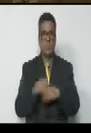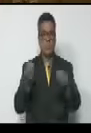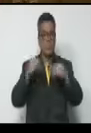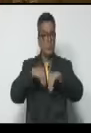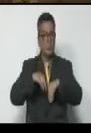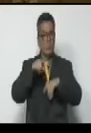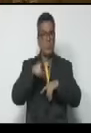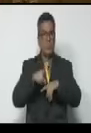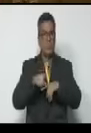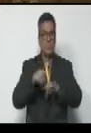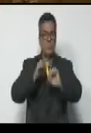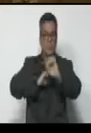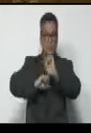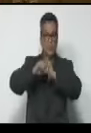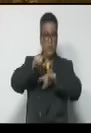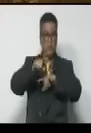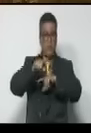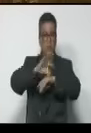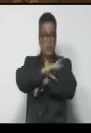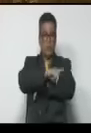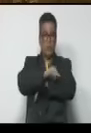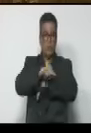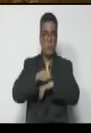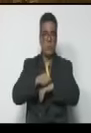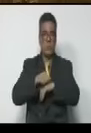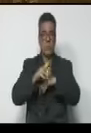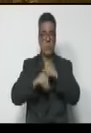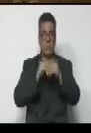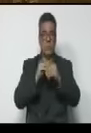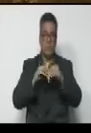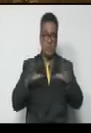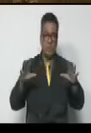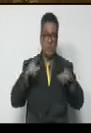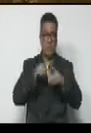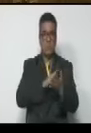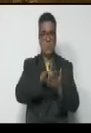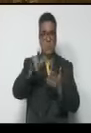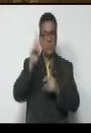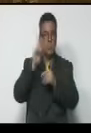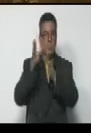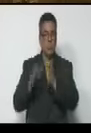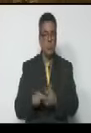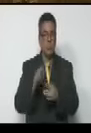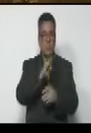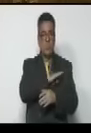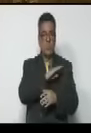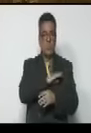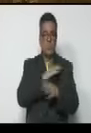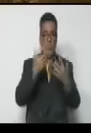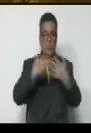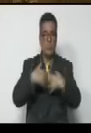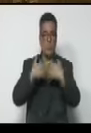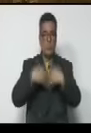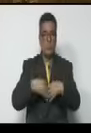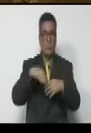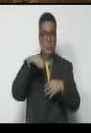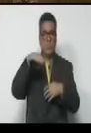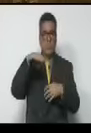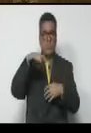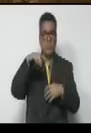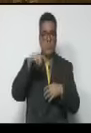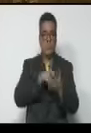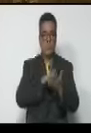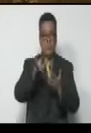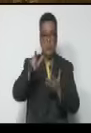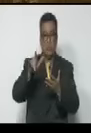Acuerdo en repudio al robo y destrucción del avión venezolano perteneciente a la empresa de